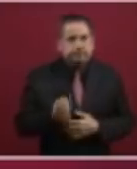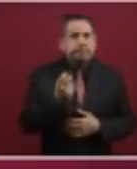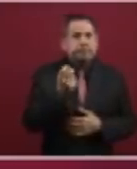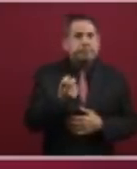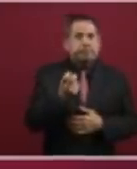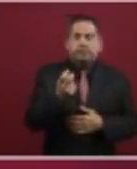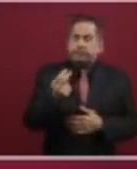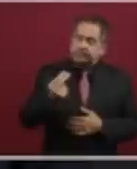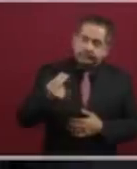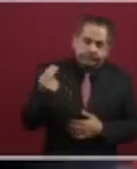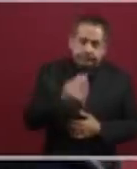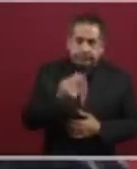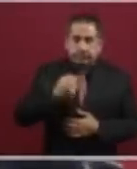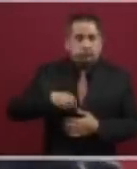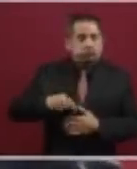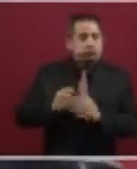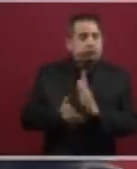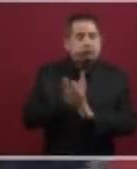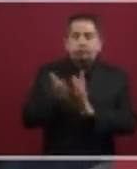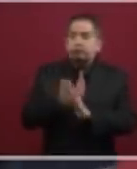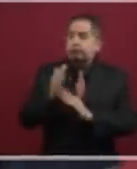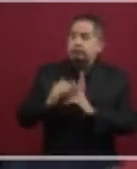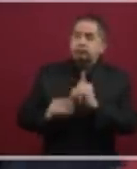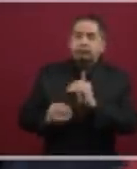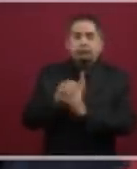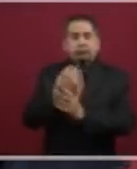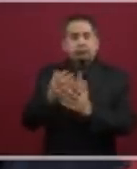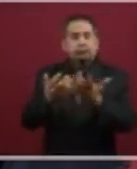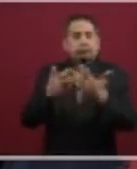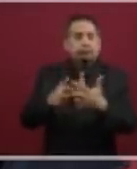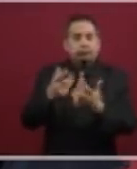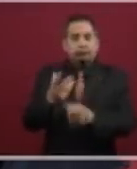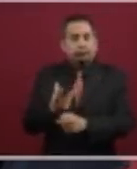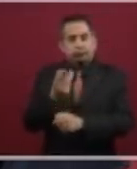necesidad de construir las refinerías.